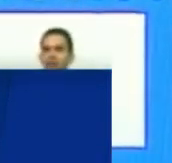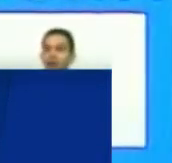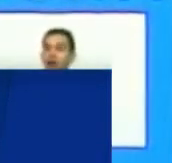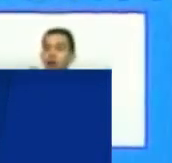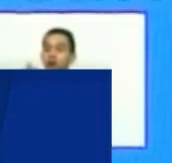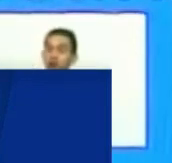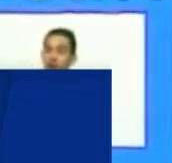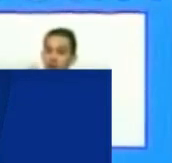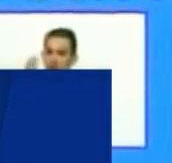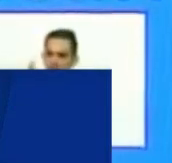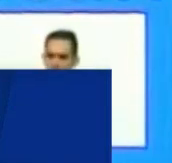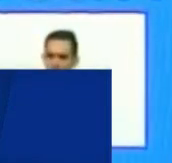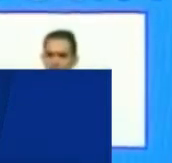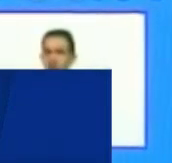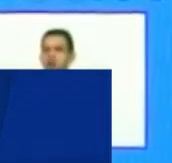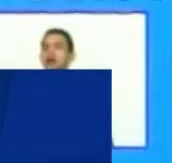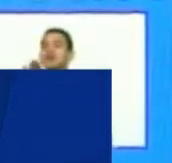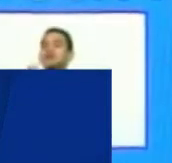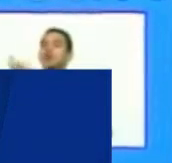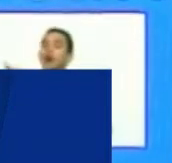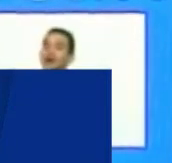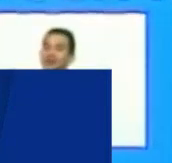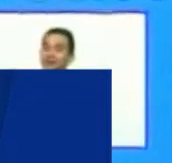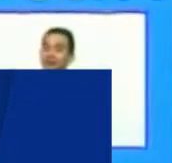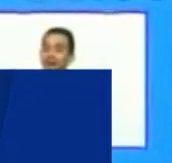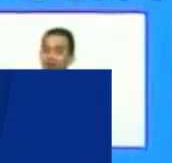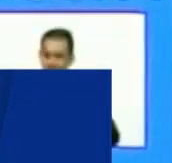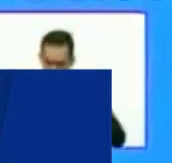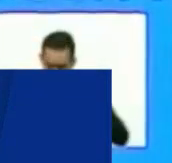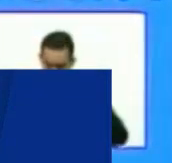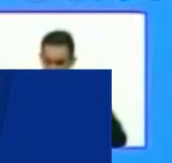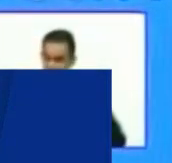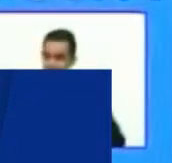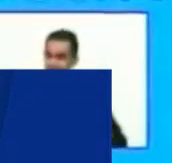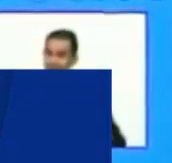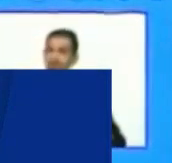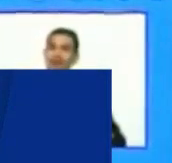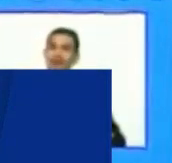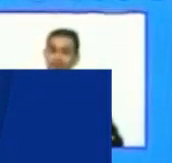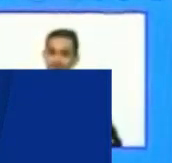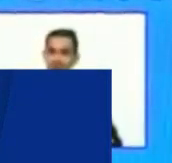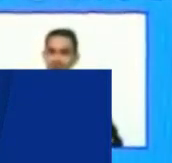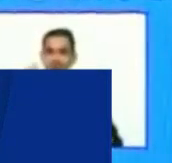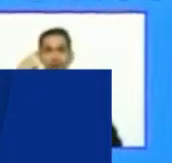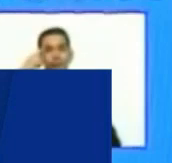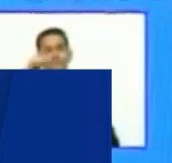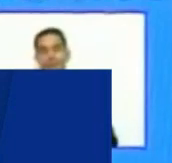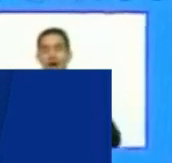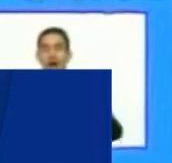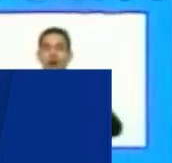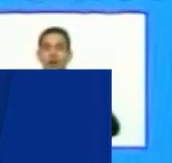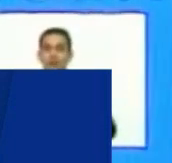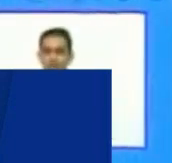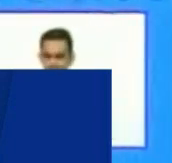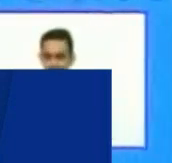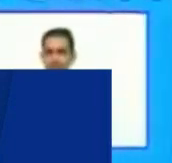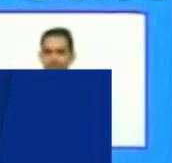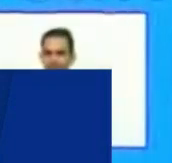directorio, por la invitación para la inauguración de